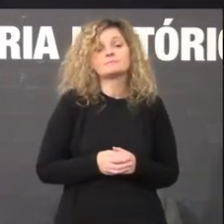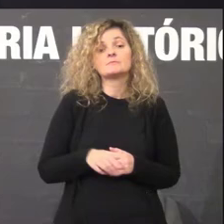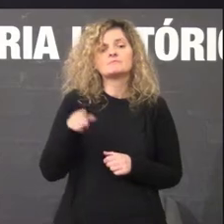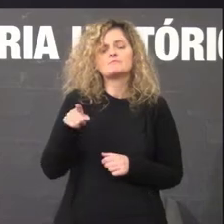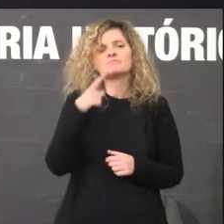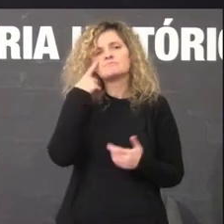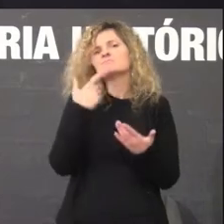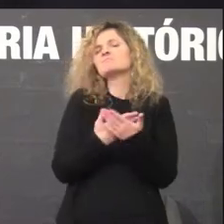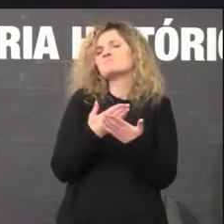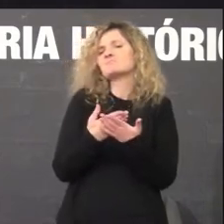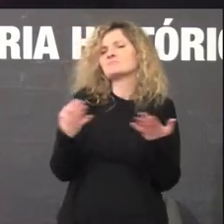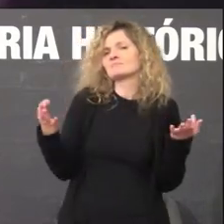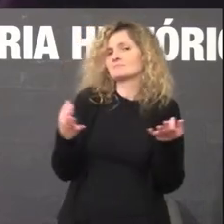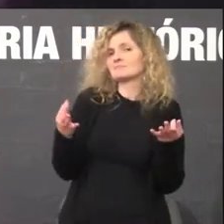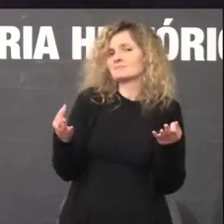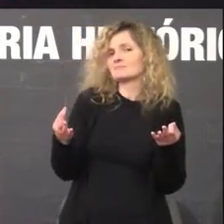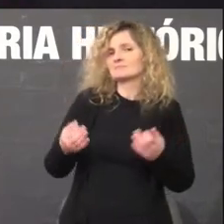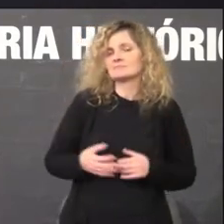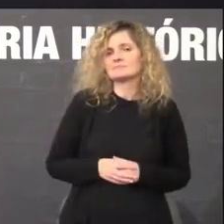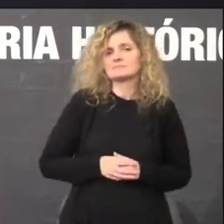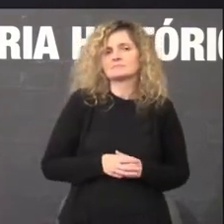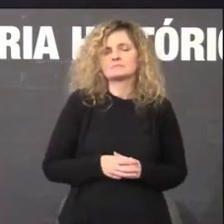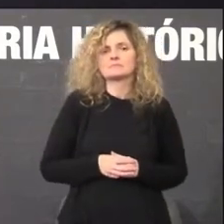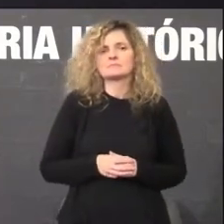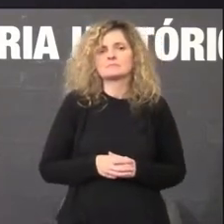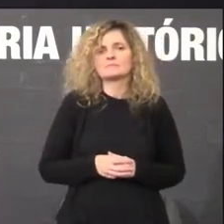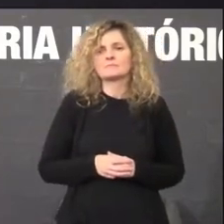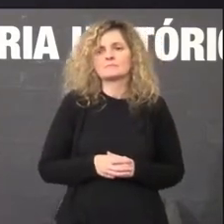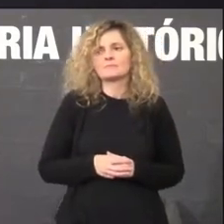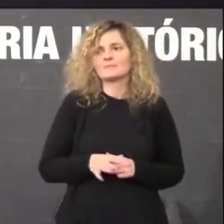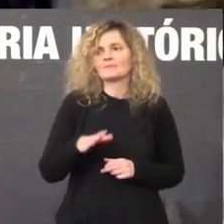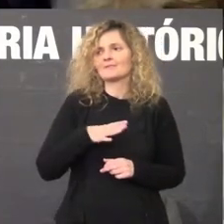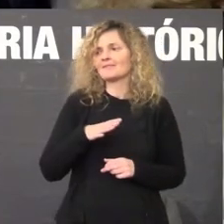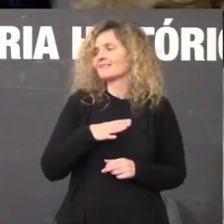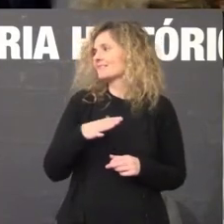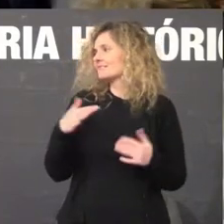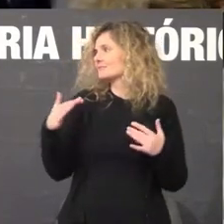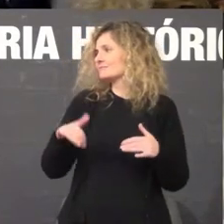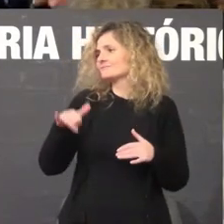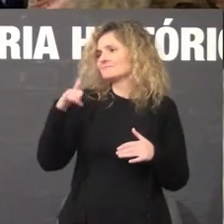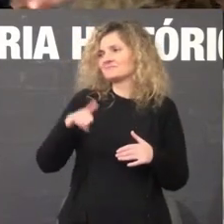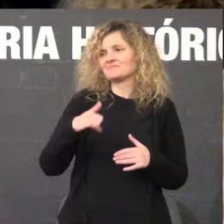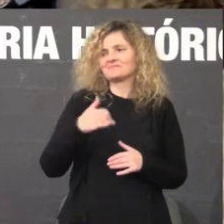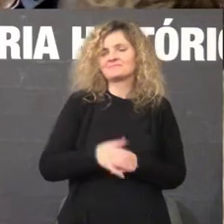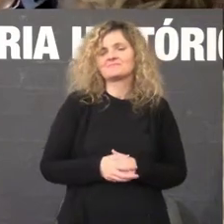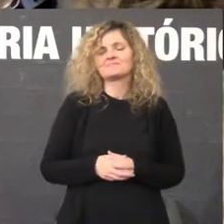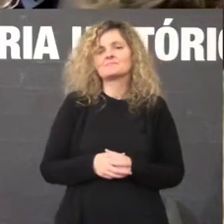¿Esto qué demuestra? Demuestra que era el mío, pero no es el mío.